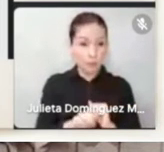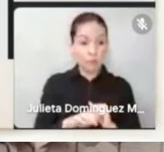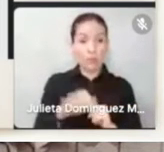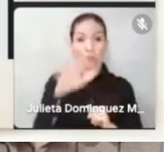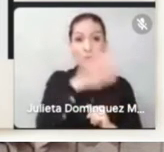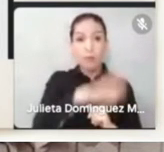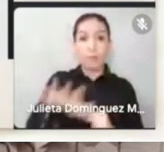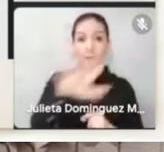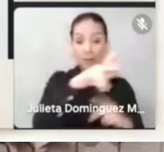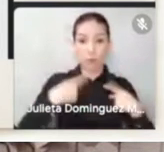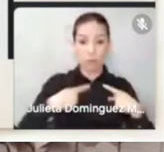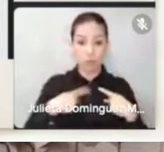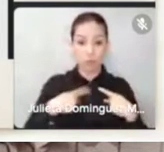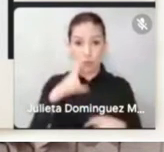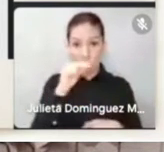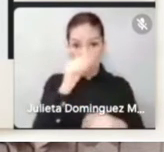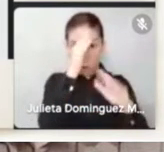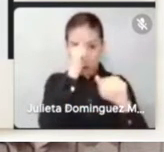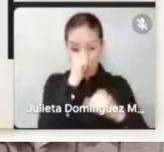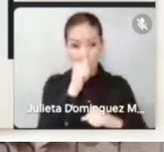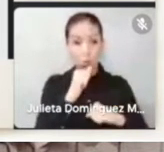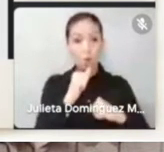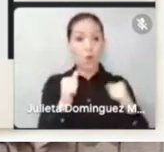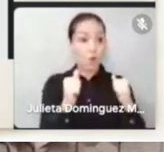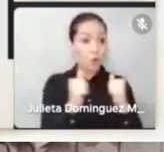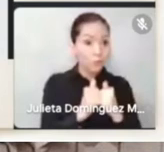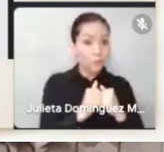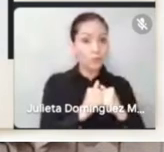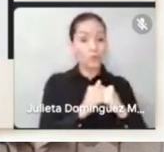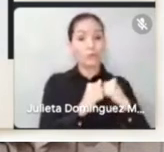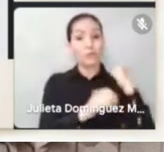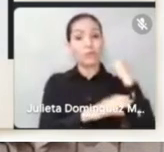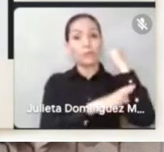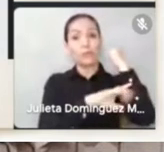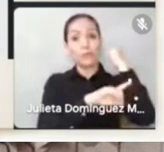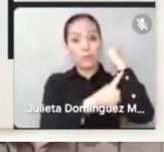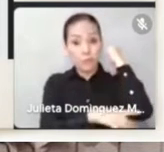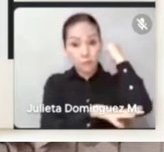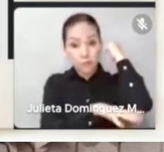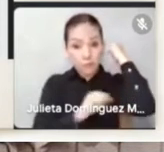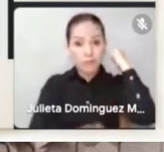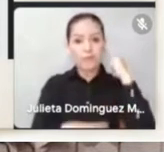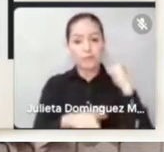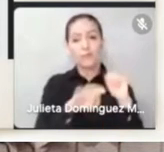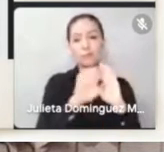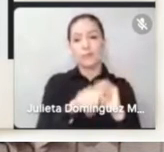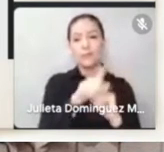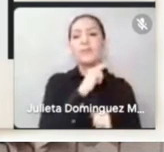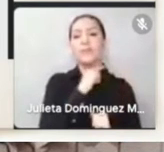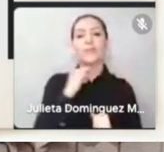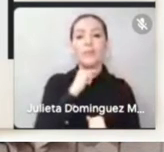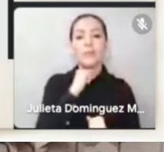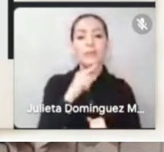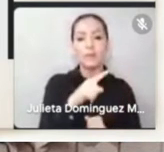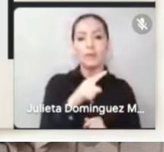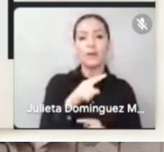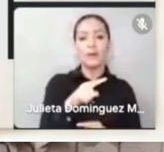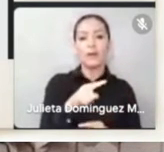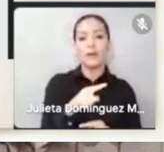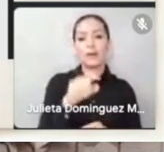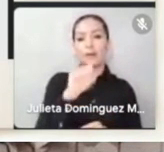aborto. Por ello, a dicho del actor, el sacerdote de la parroquia San Felipe Apóstol en Chihuahua, durante su